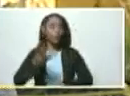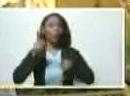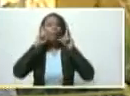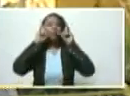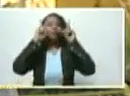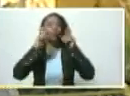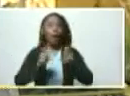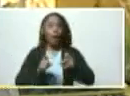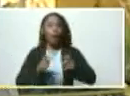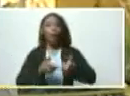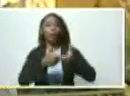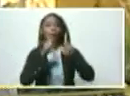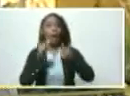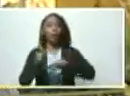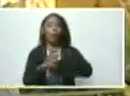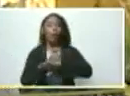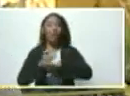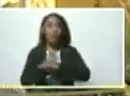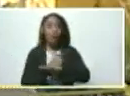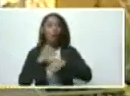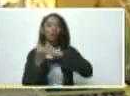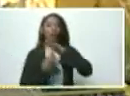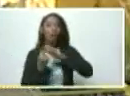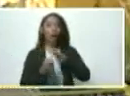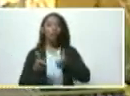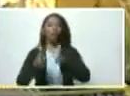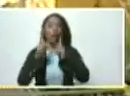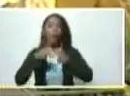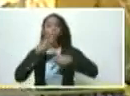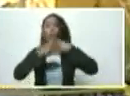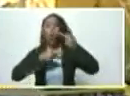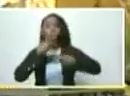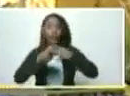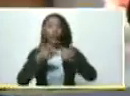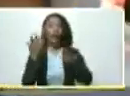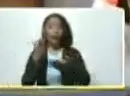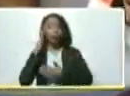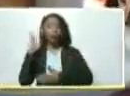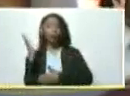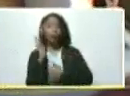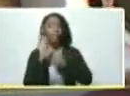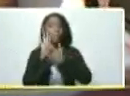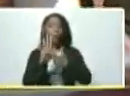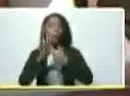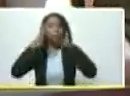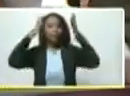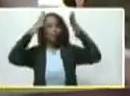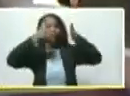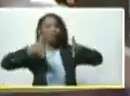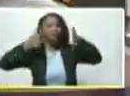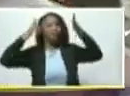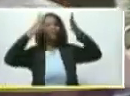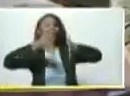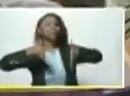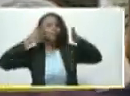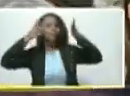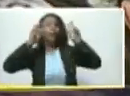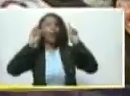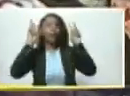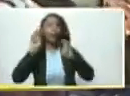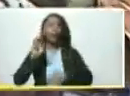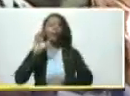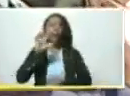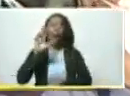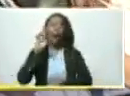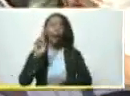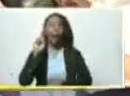profesionales, autoridades gubernamentales, institucionales, autoridades políticas, que han servido como elemento orientador para, en el marco de las